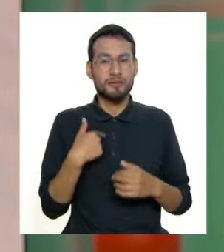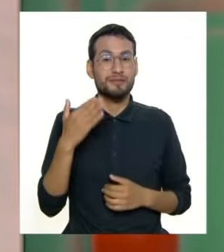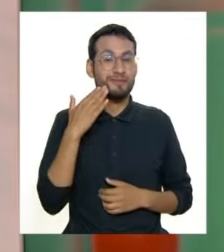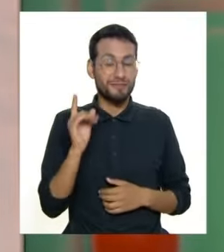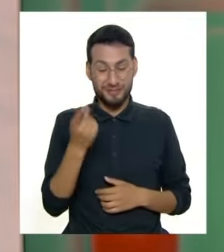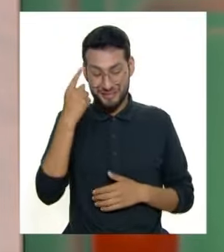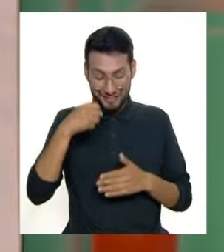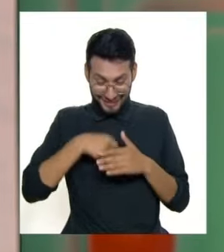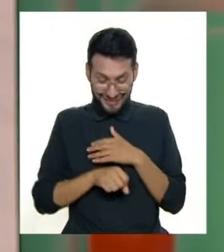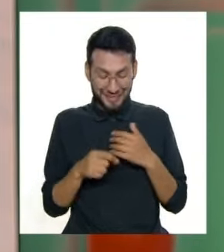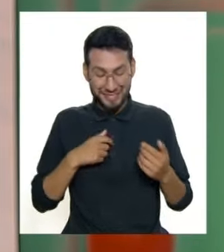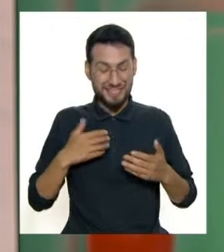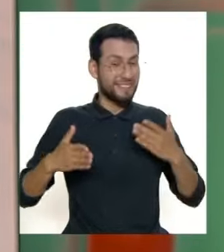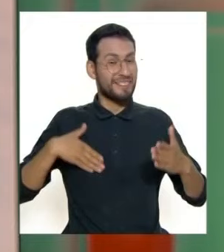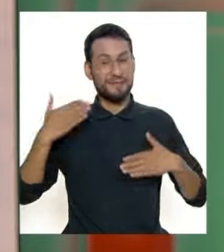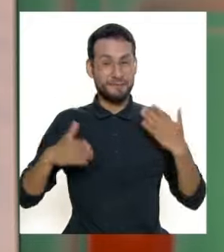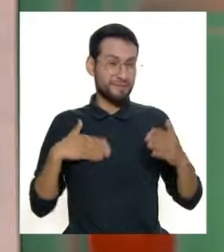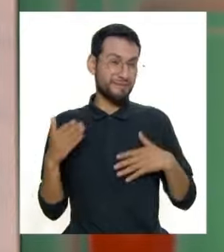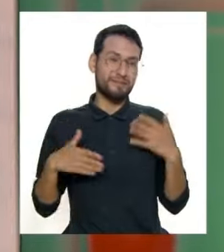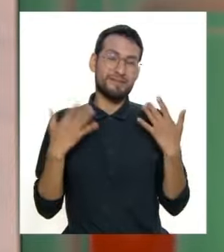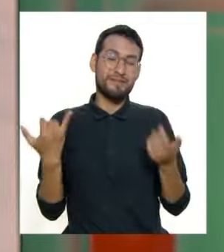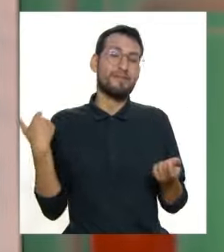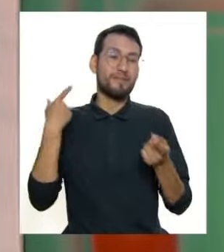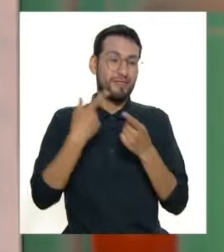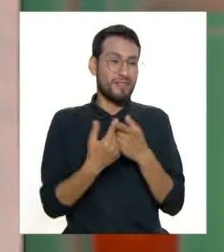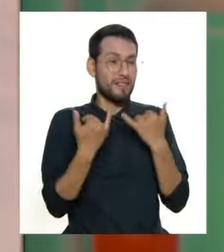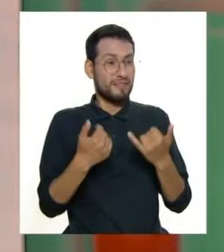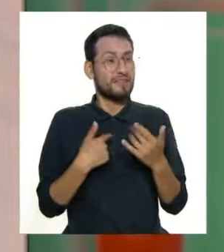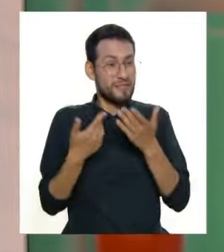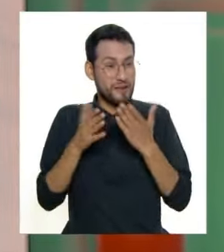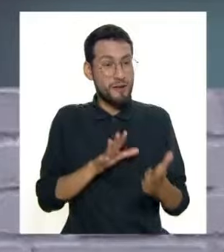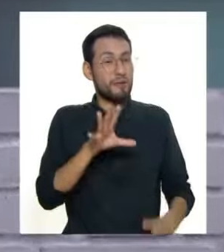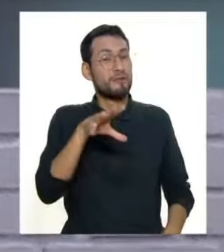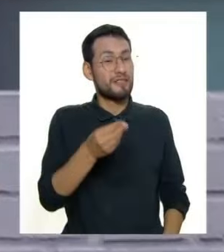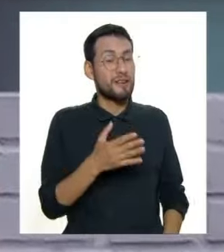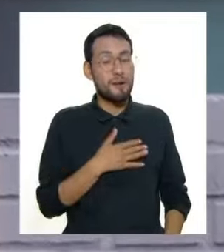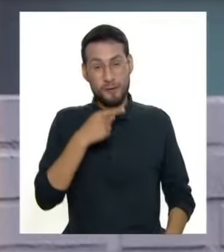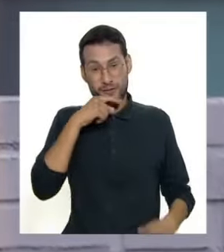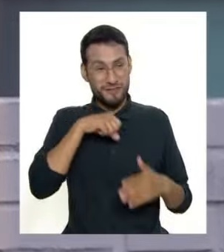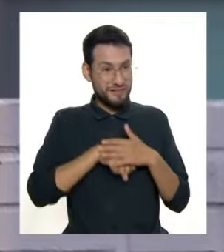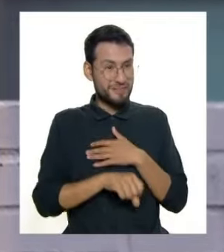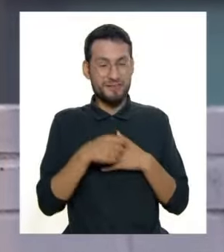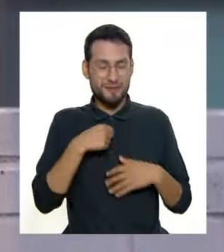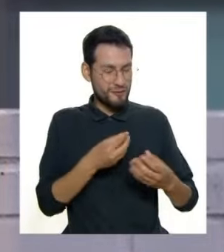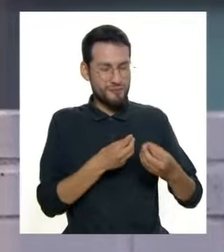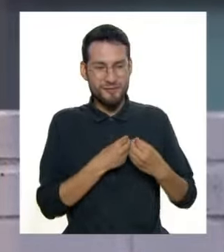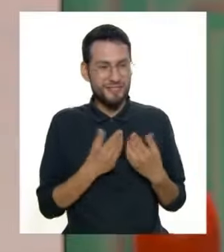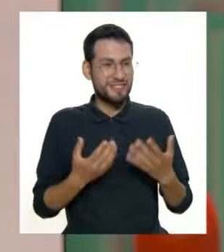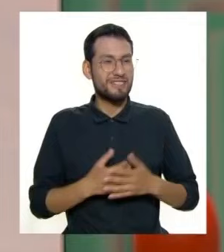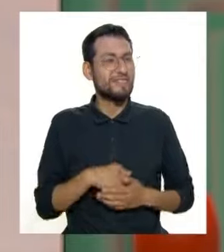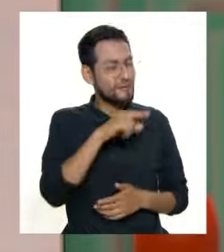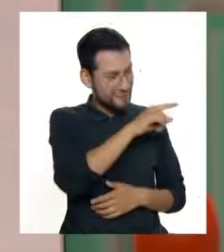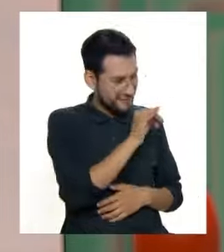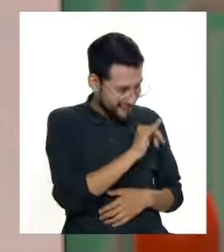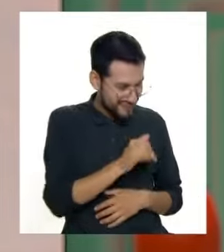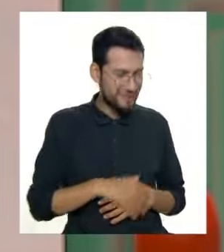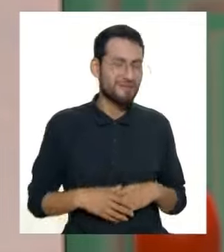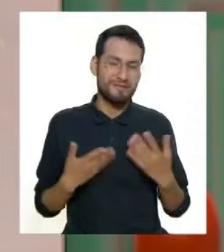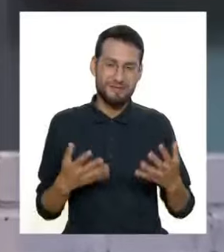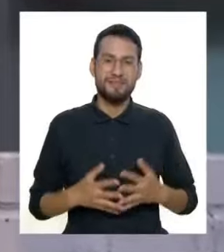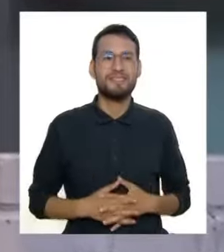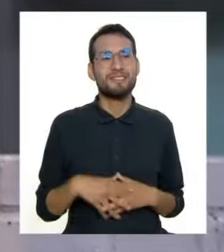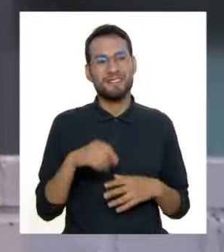por primera vez. Y esa felicidad va a ser hasta el día que me muera, porque mis hijas son todo para mí. Tú también, por supuesto. Me derrito